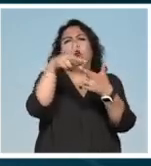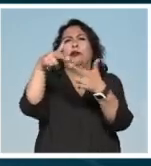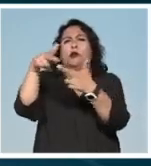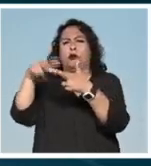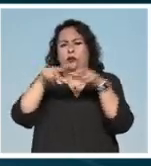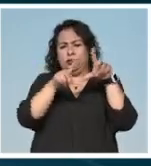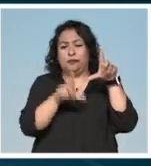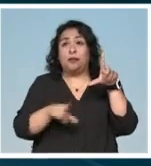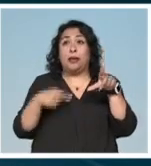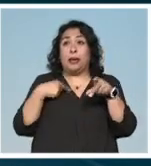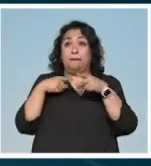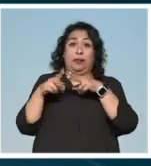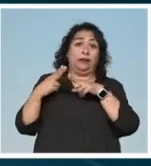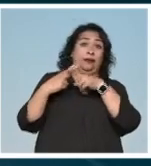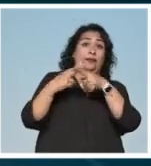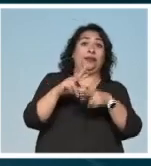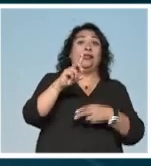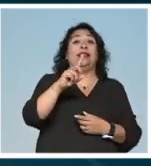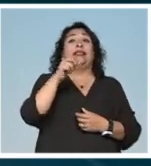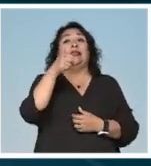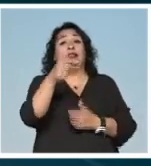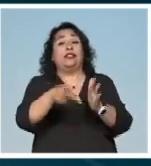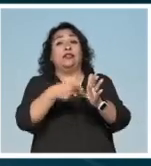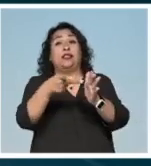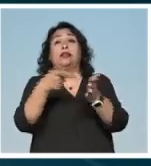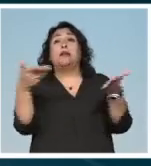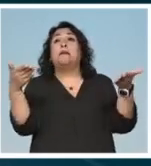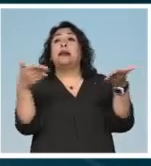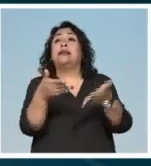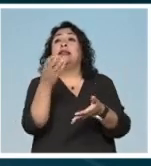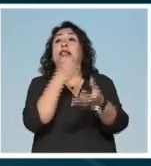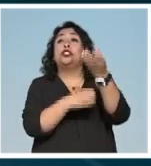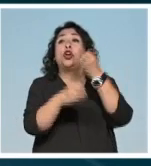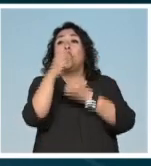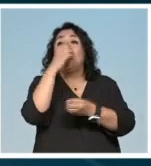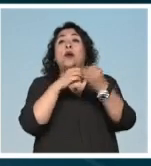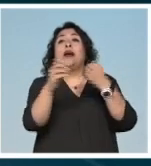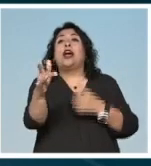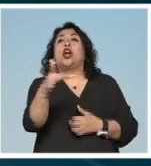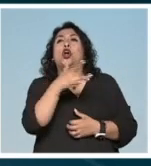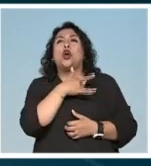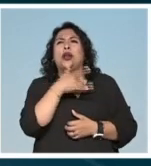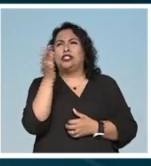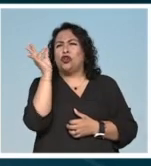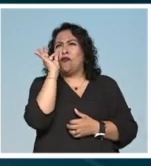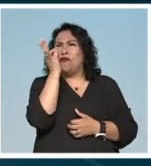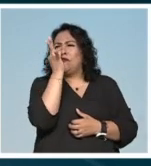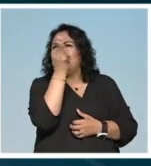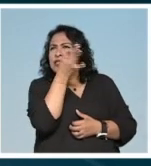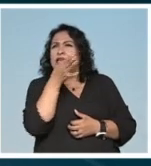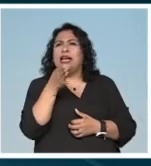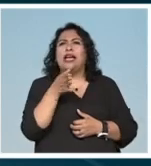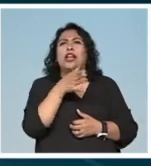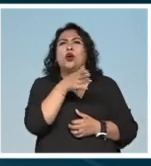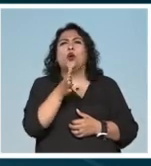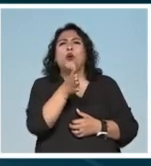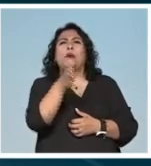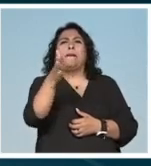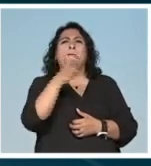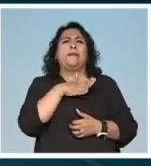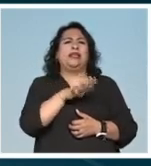país, arrancó su 36ª edición con la presentación de la obra De Corazón Fresero, por la ruta de mis